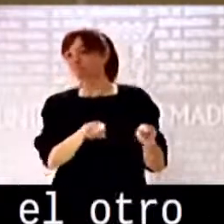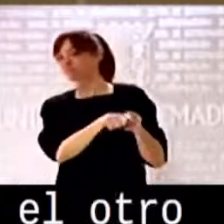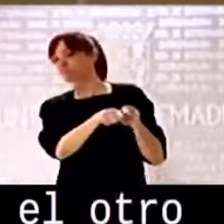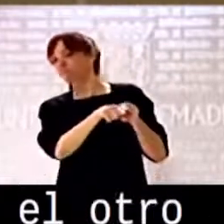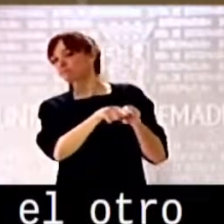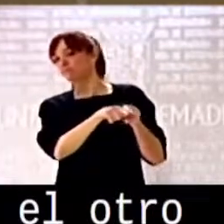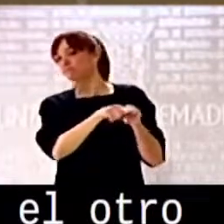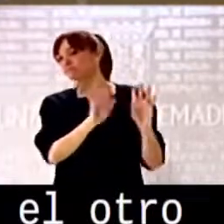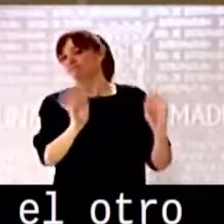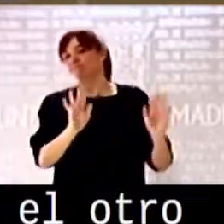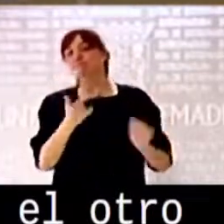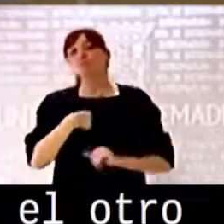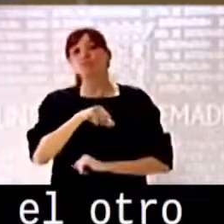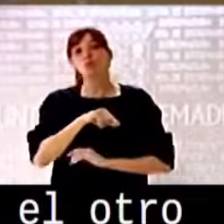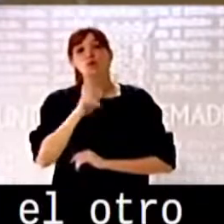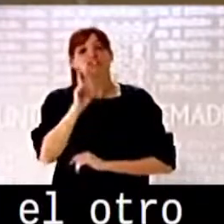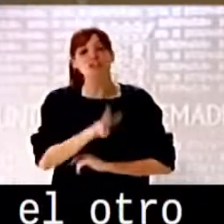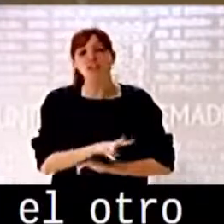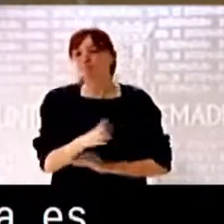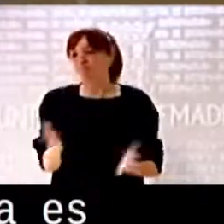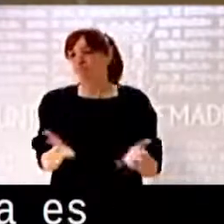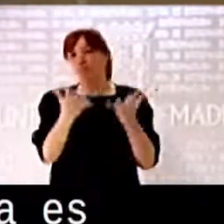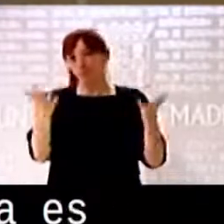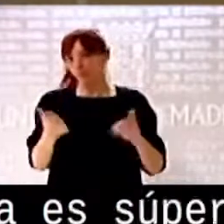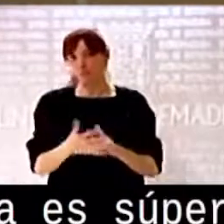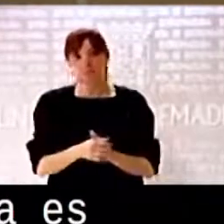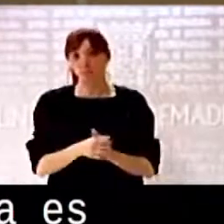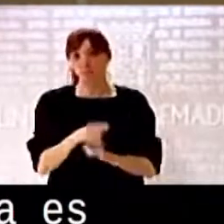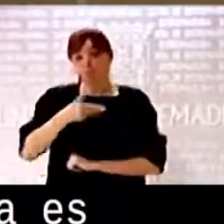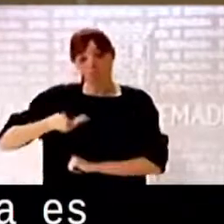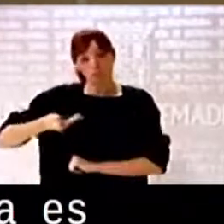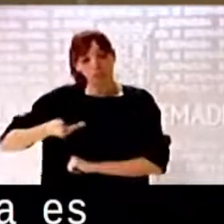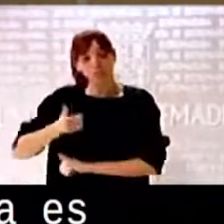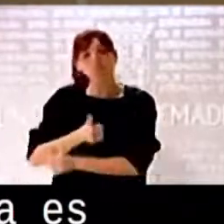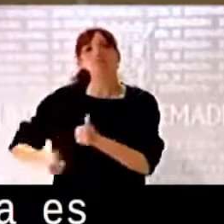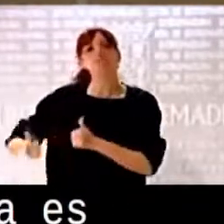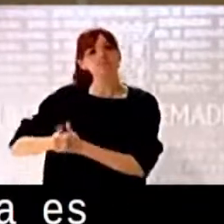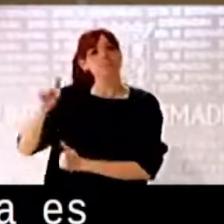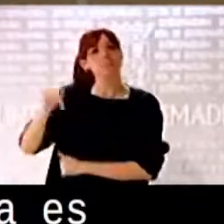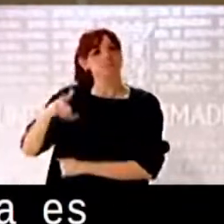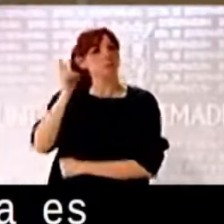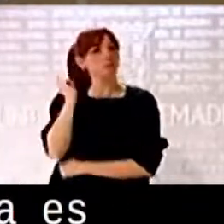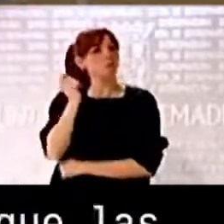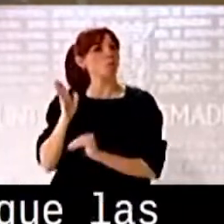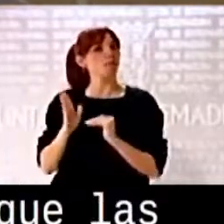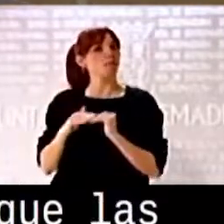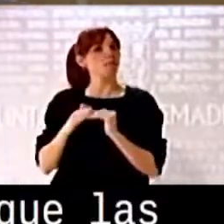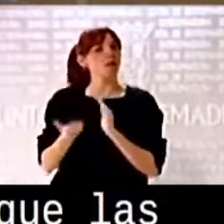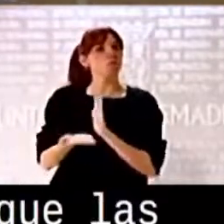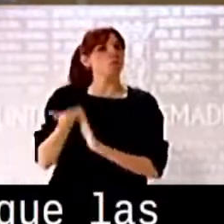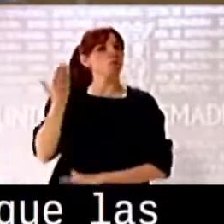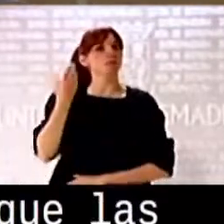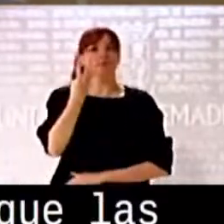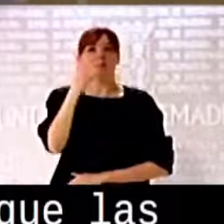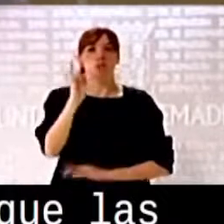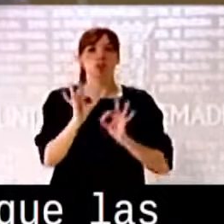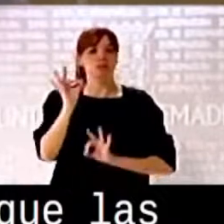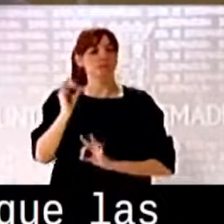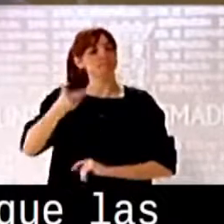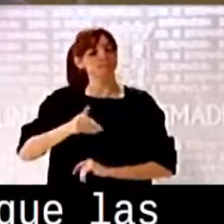debate, desde nuestro punto de vista, es superfluo. El debate importante es que las pensiones mínimas han subido un